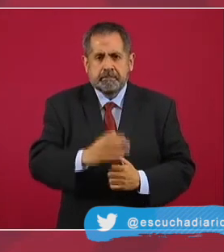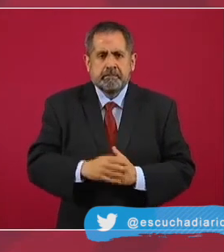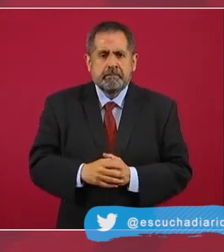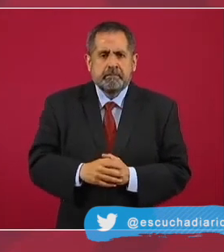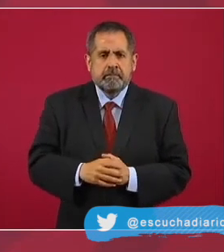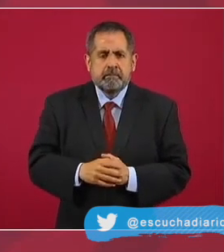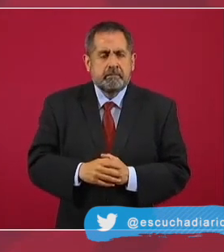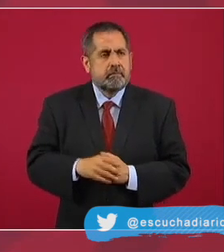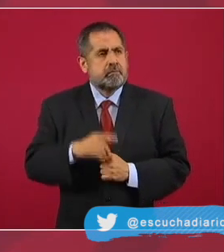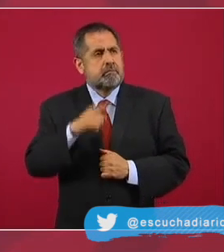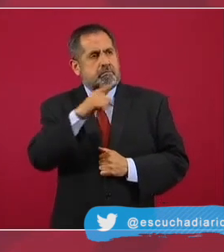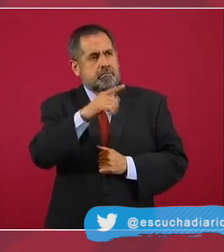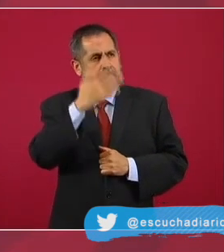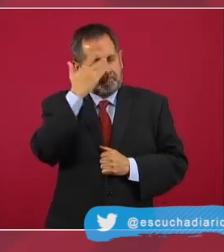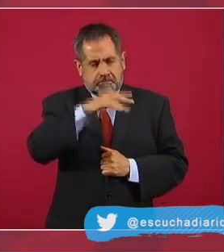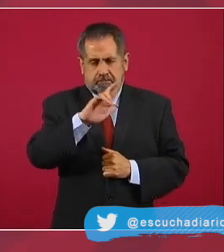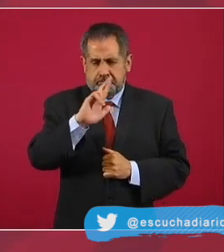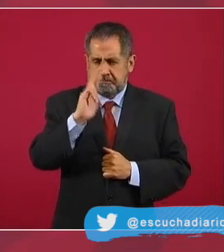Como usted recordará,